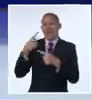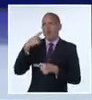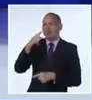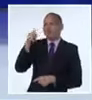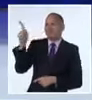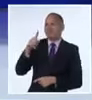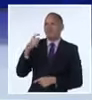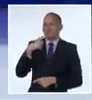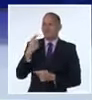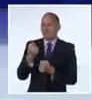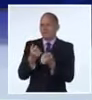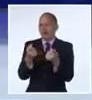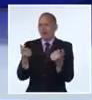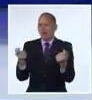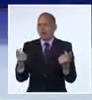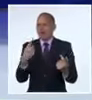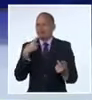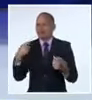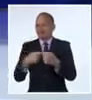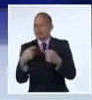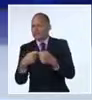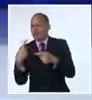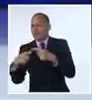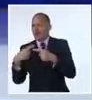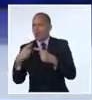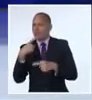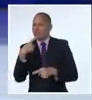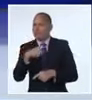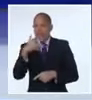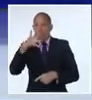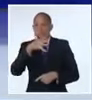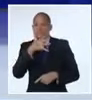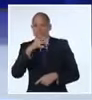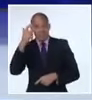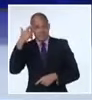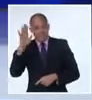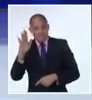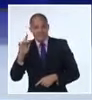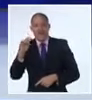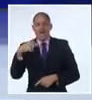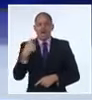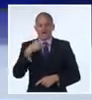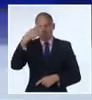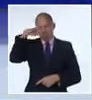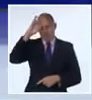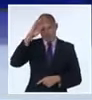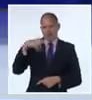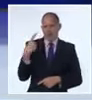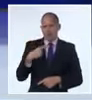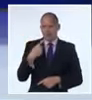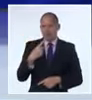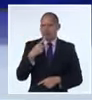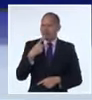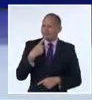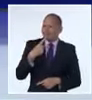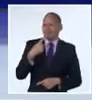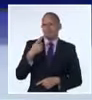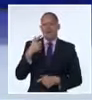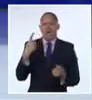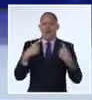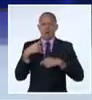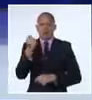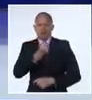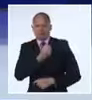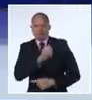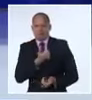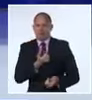empañar la imagen del país y presentarlo como cómplice de estas acciones que rechazamos categóricamente Cuba tiene una